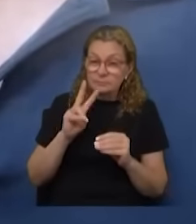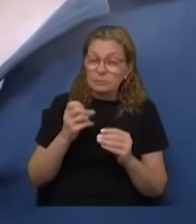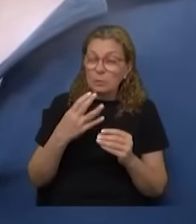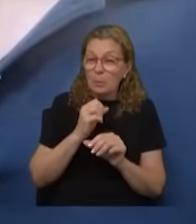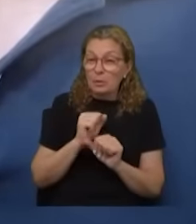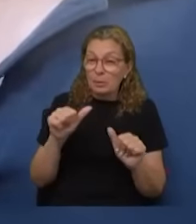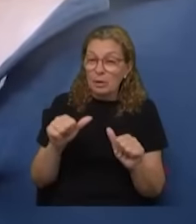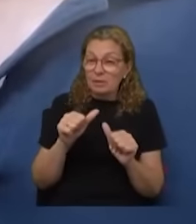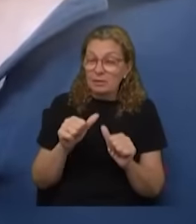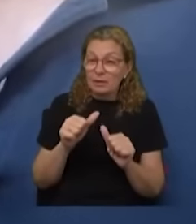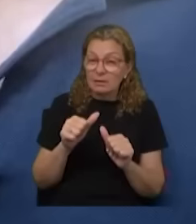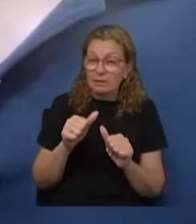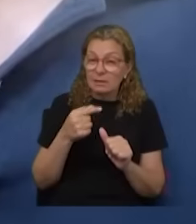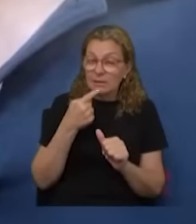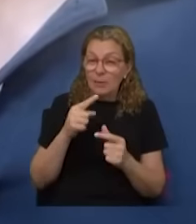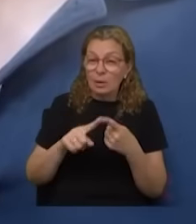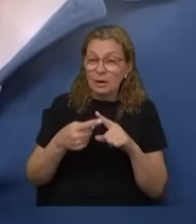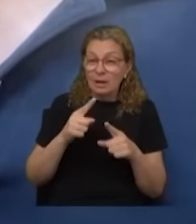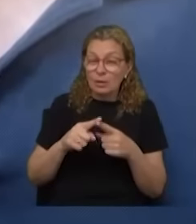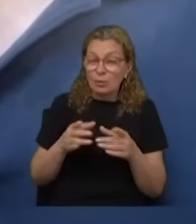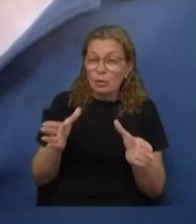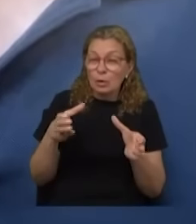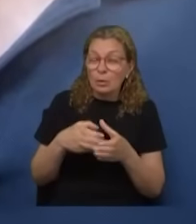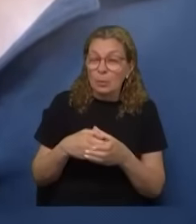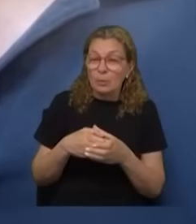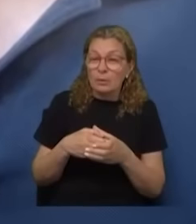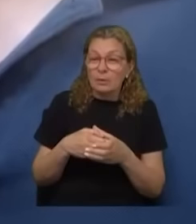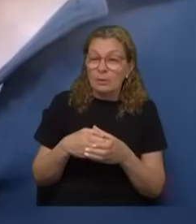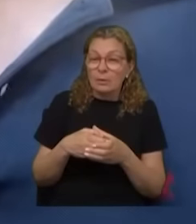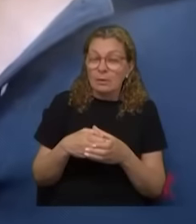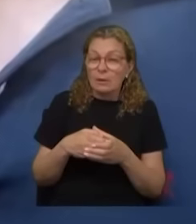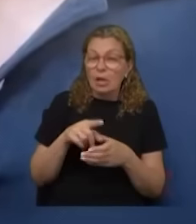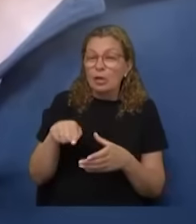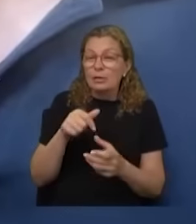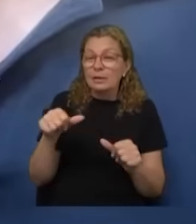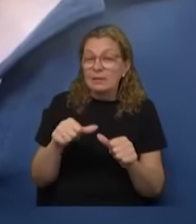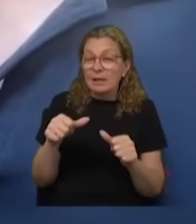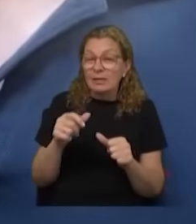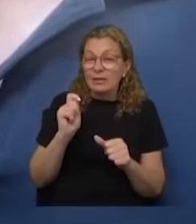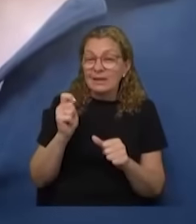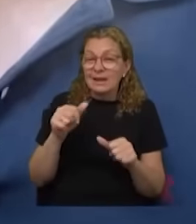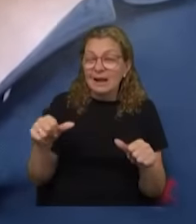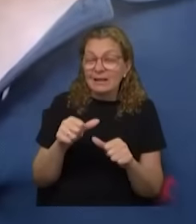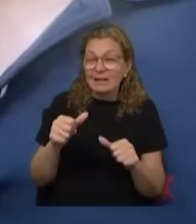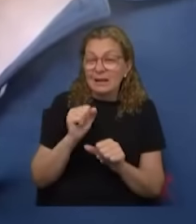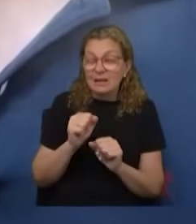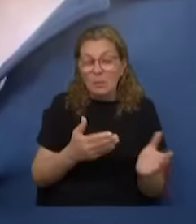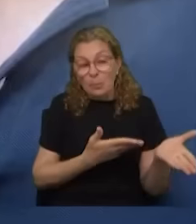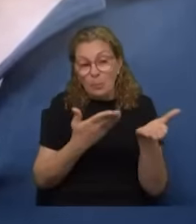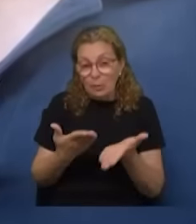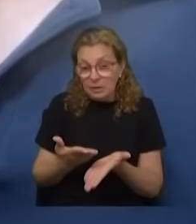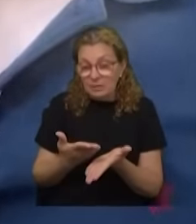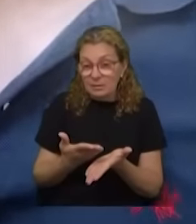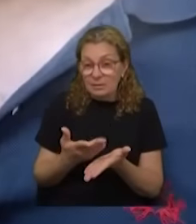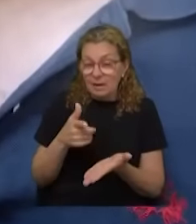hacer y ahí digamos en la discusión en el grupo este se vio dónde se hacía con quién la hacíamos quién Nos podía recibir y